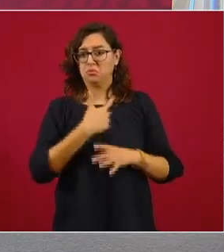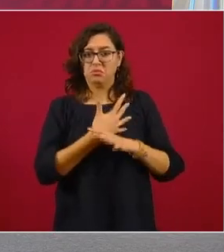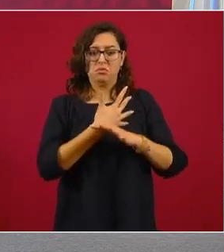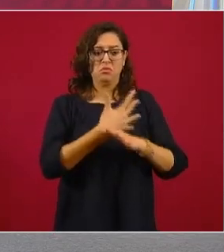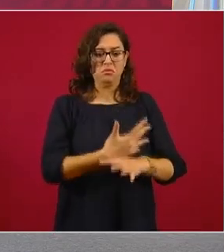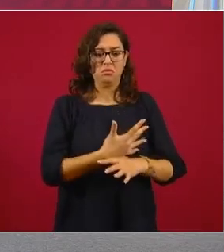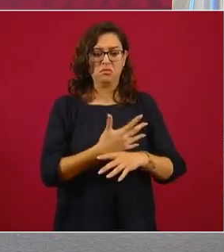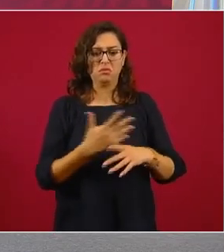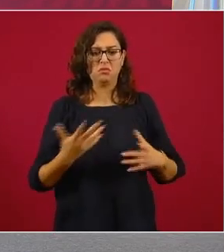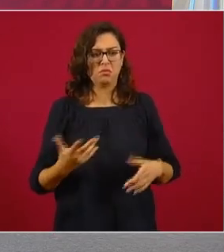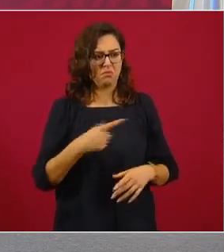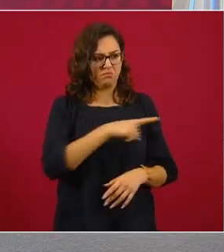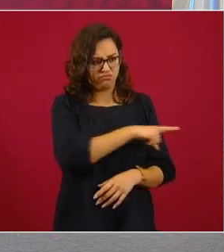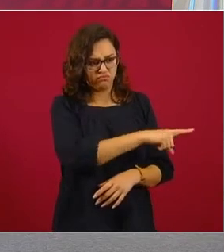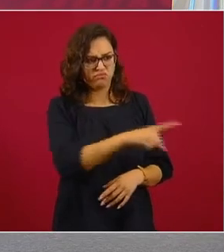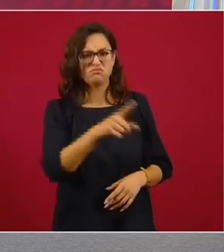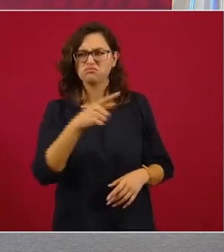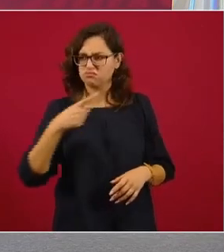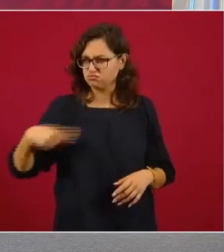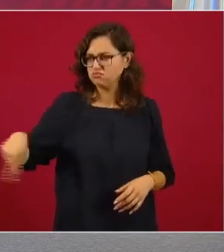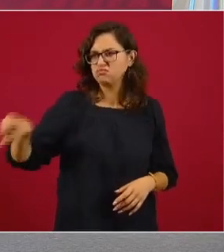a sus personeros.